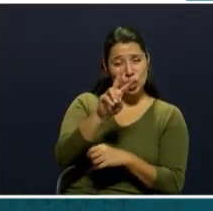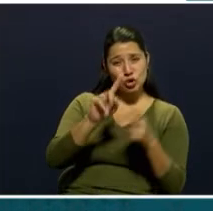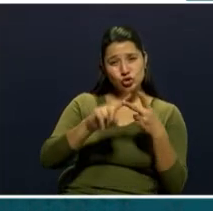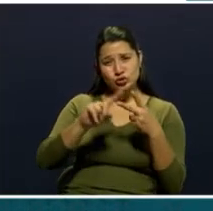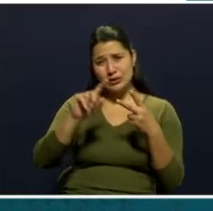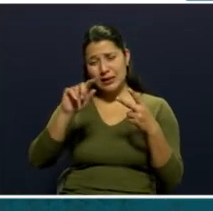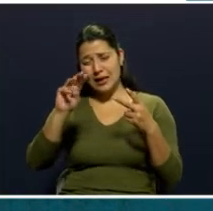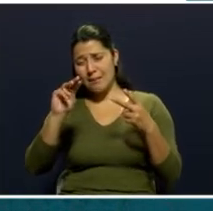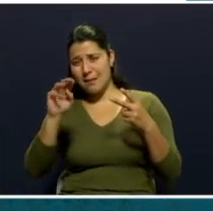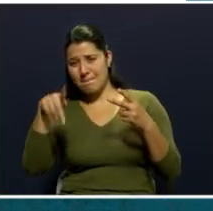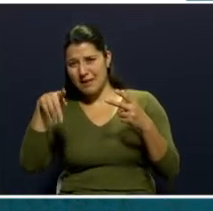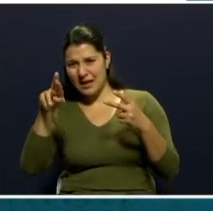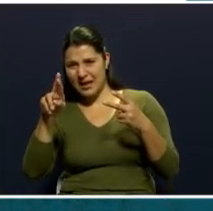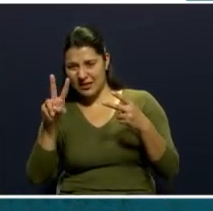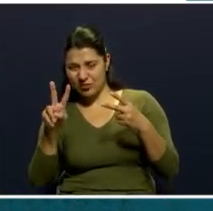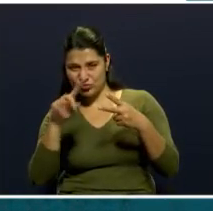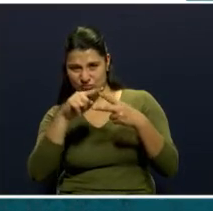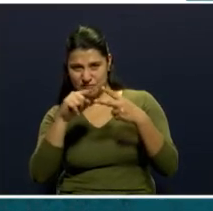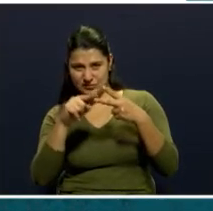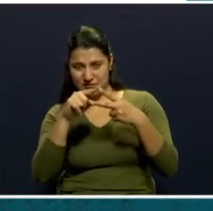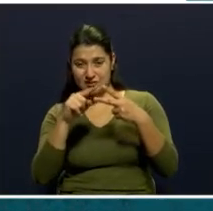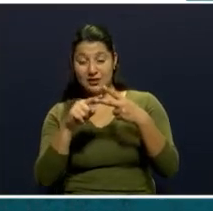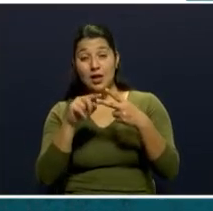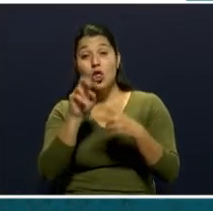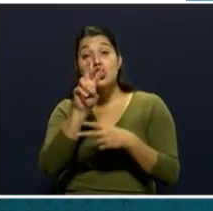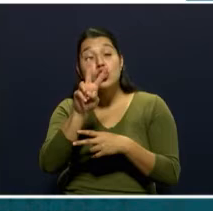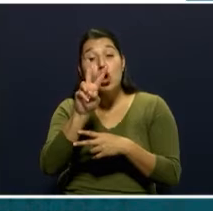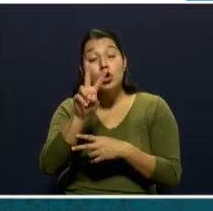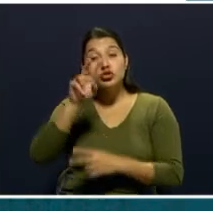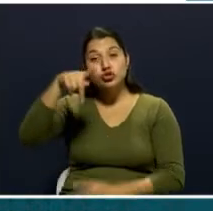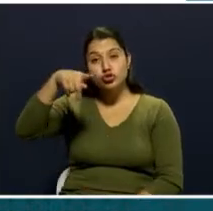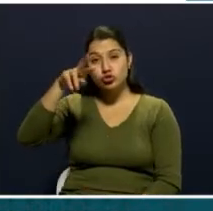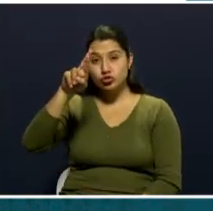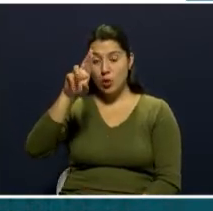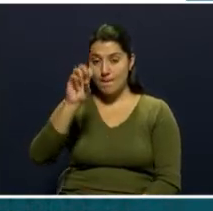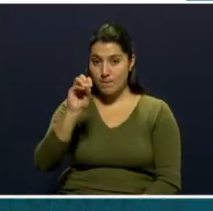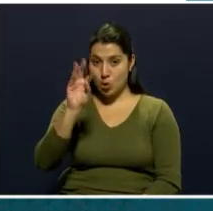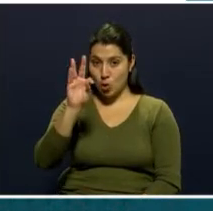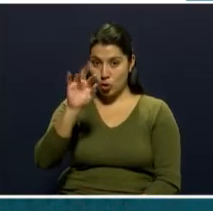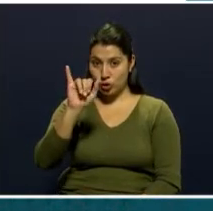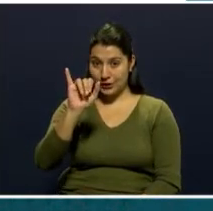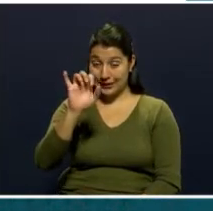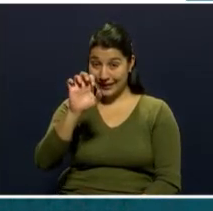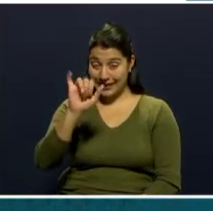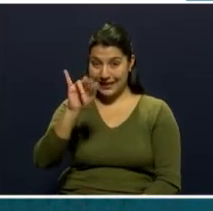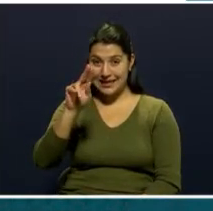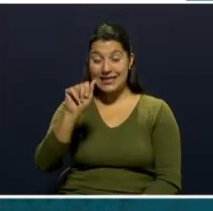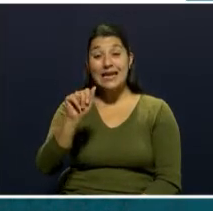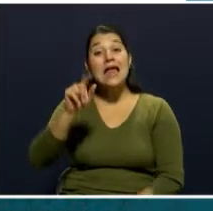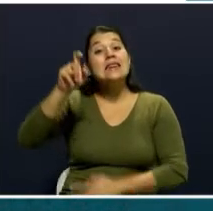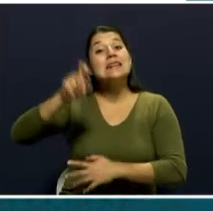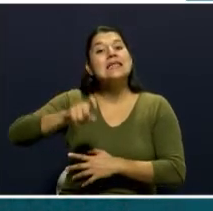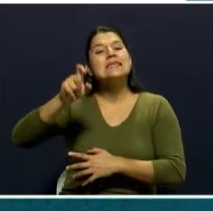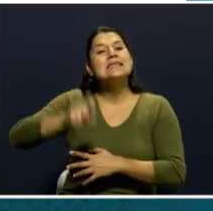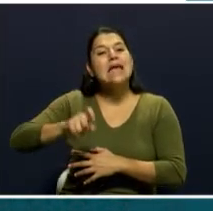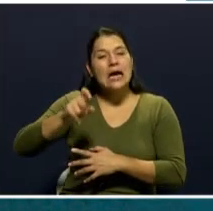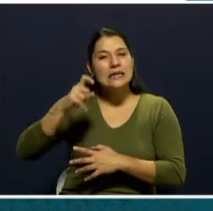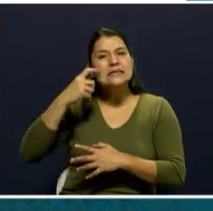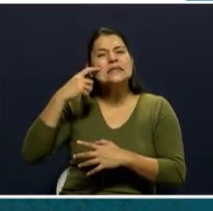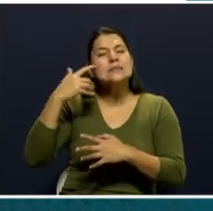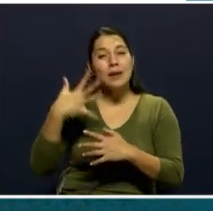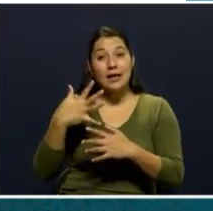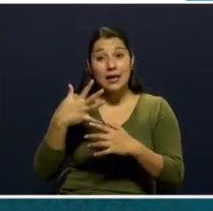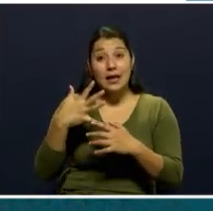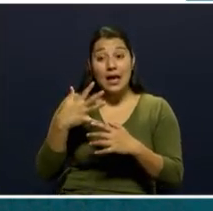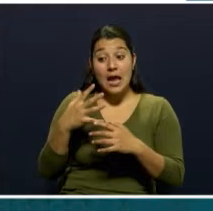TMPRSS2. Estas son las dos proteínas que se necesitan para que una célula de nuestro cuerpo pueda reconocer el virus